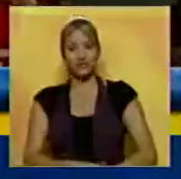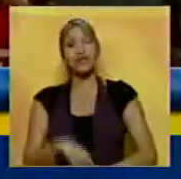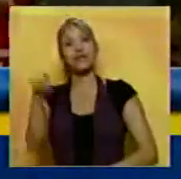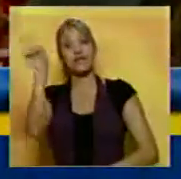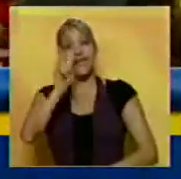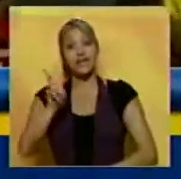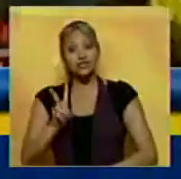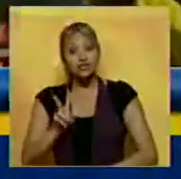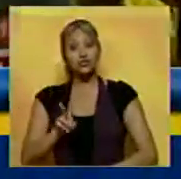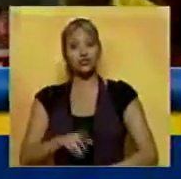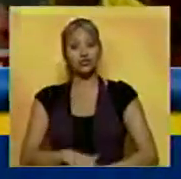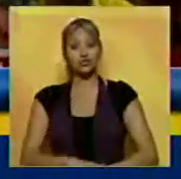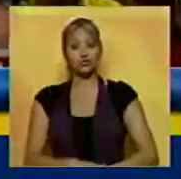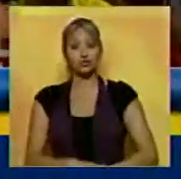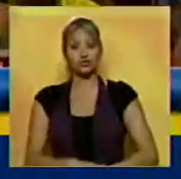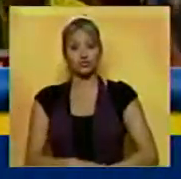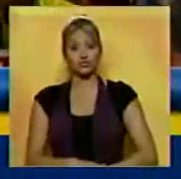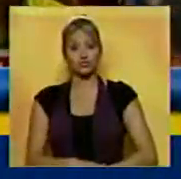venezolano.